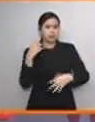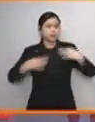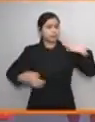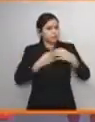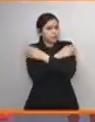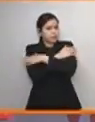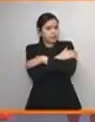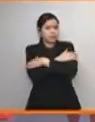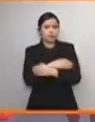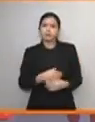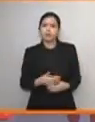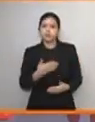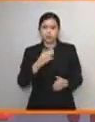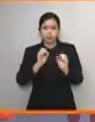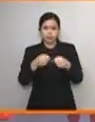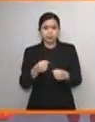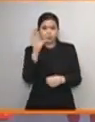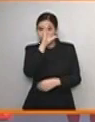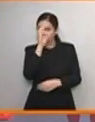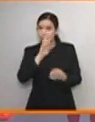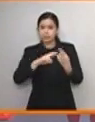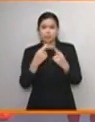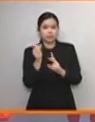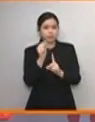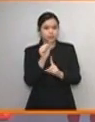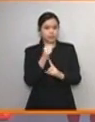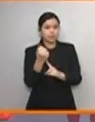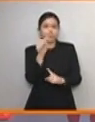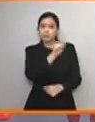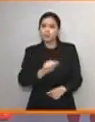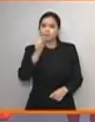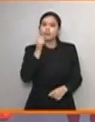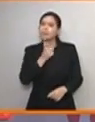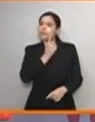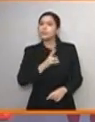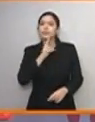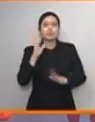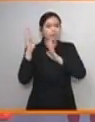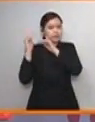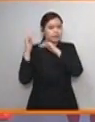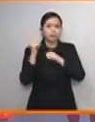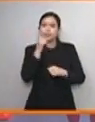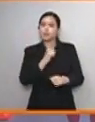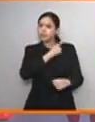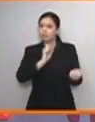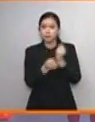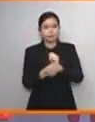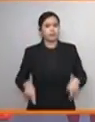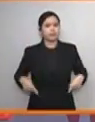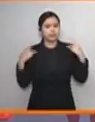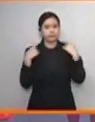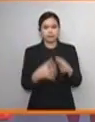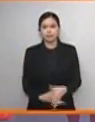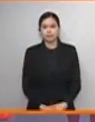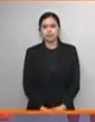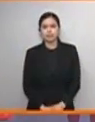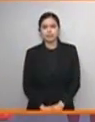65 más 3. Muchas felicidades. Puedes seguirnos en nuestras redes sociales como @lotohonduras. Llenos de esperanza, Loto te cambia la